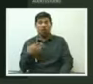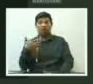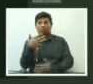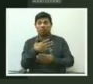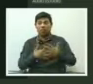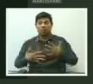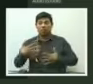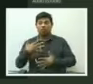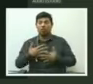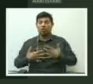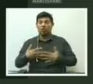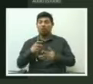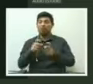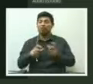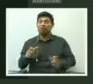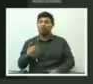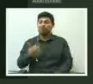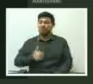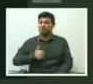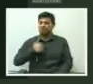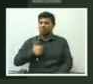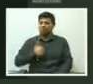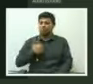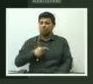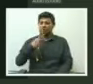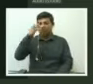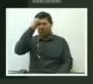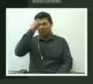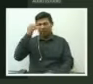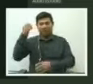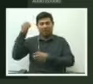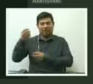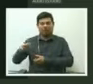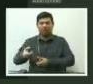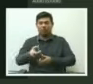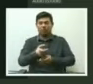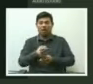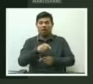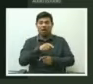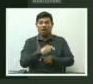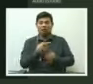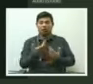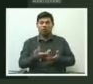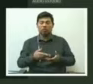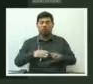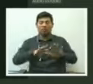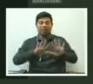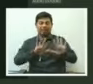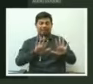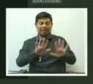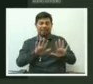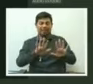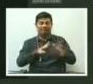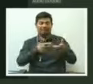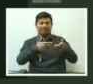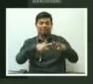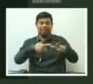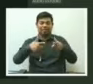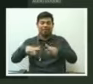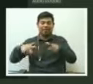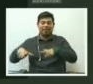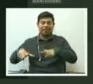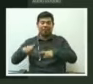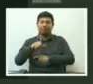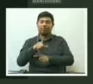estos voluntarios. Los beneficiarios serán 10 compañías de bomberos que conforman el Cuerpo de Bomberos de Valdivia, distribuido en la zona urbana y sector